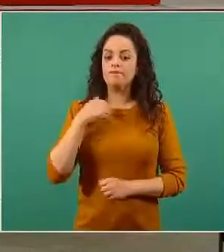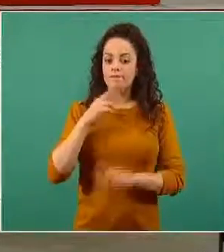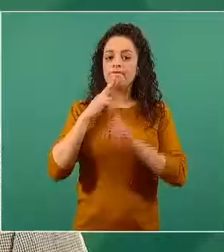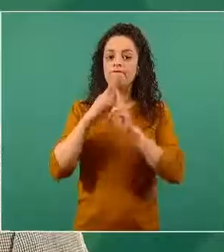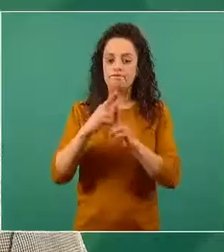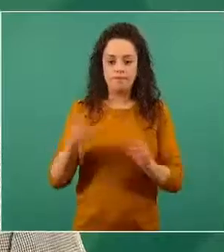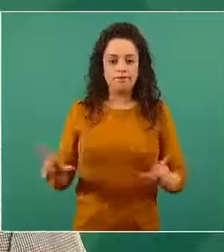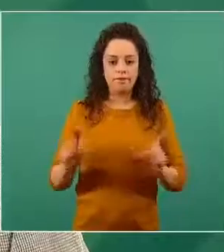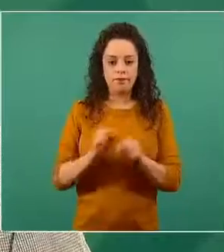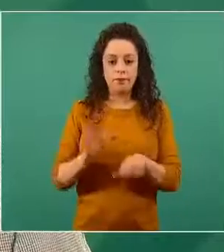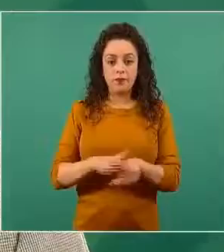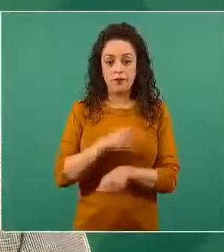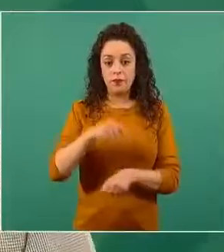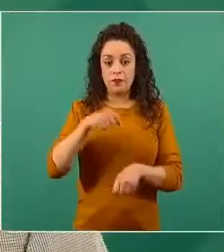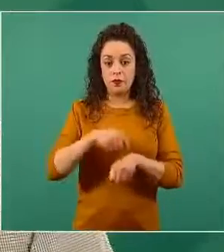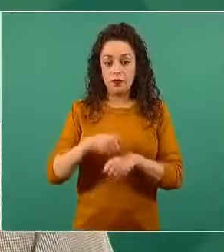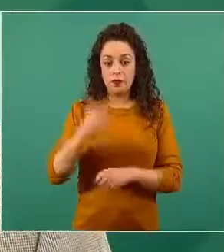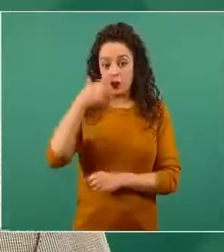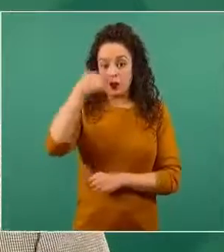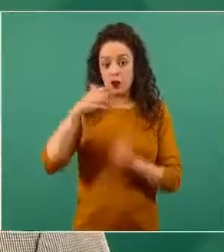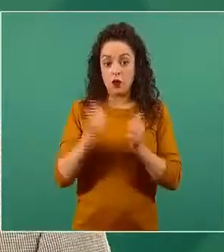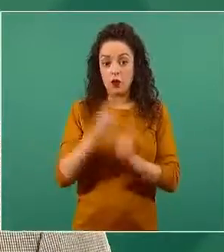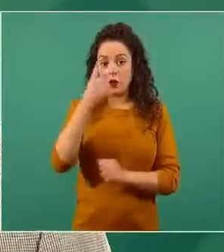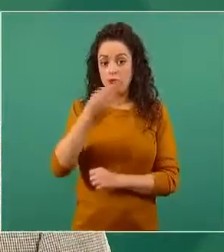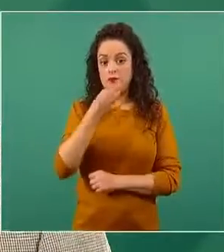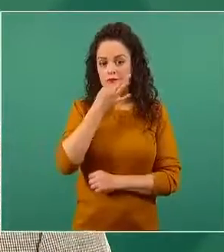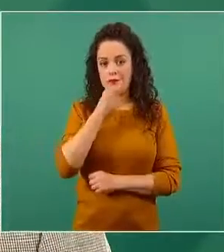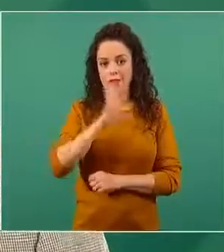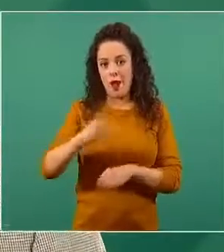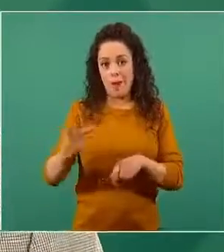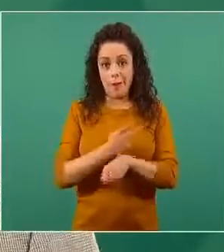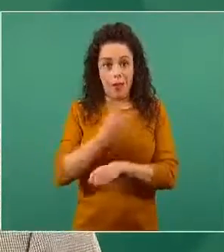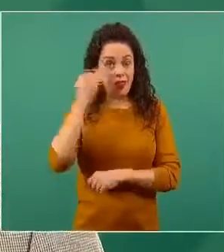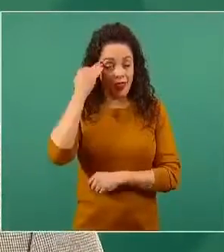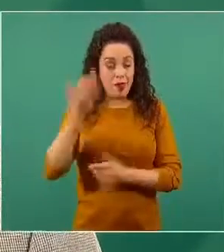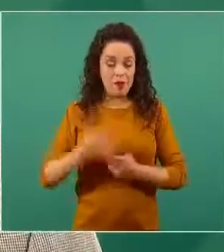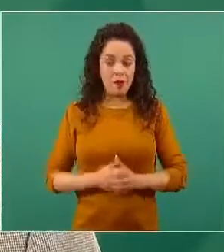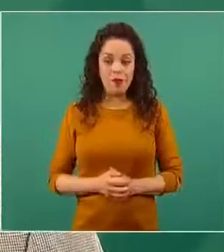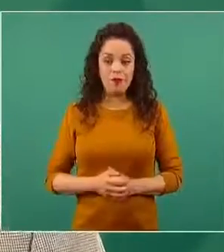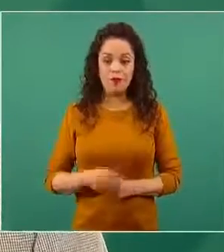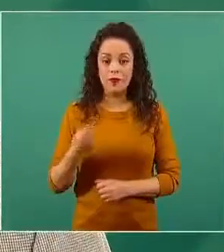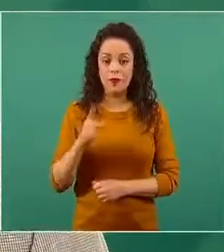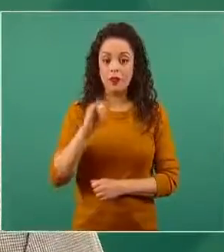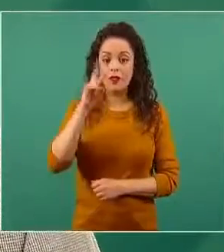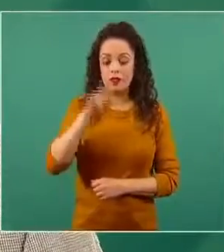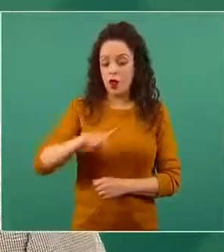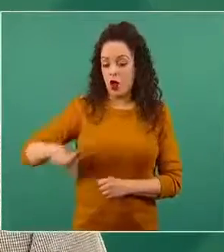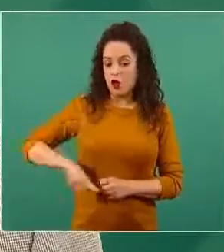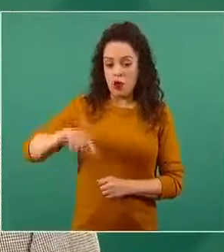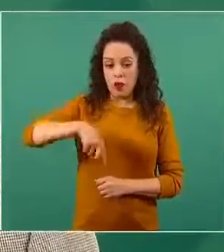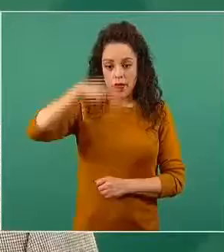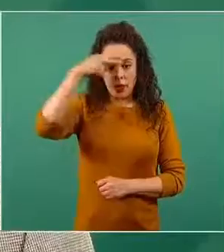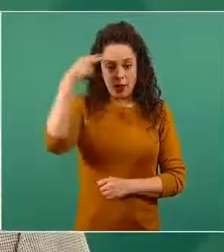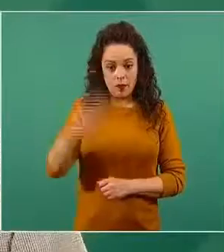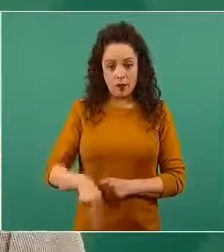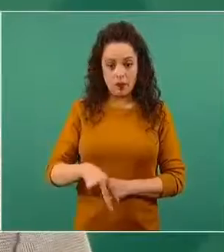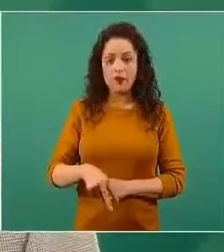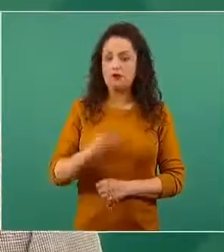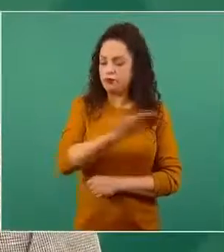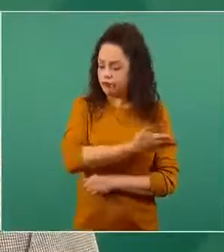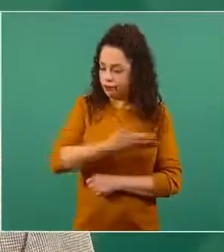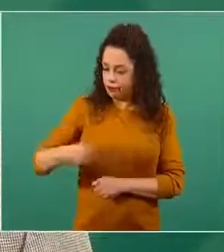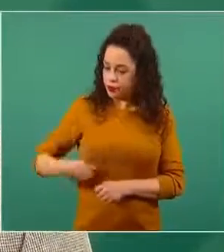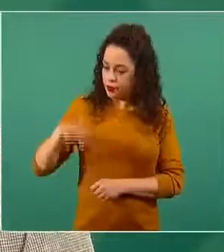porque son las 20 horas con 2 minutos, ya nos pasamos del tiempo, pero efectivamente la postura del Gobierno de México, la postura del presidente